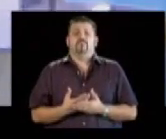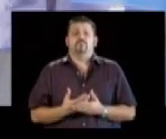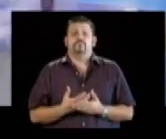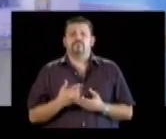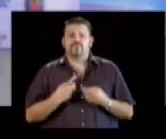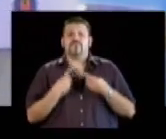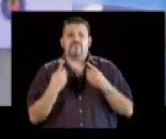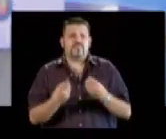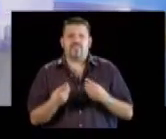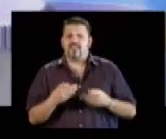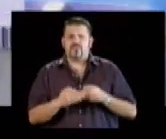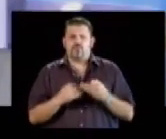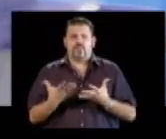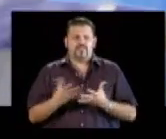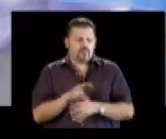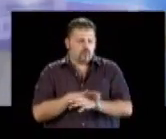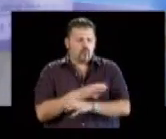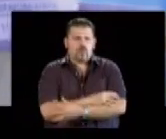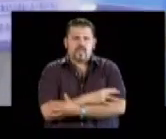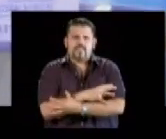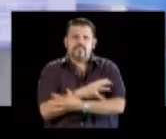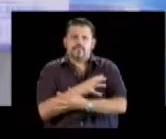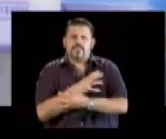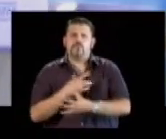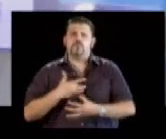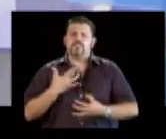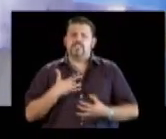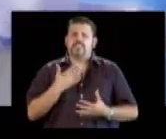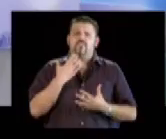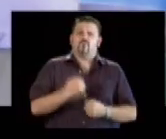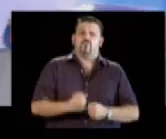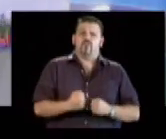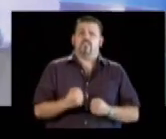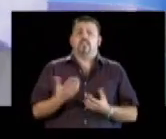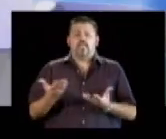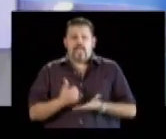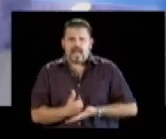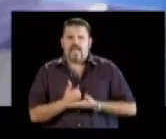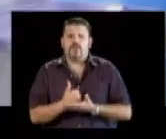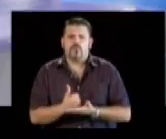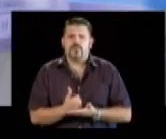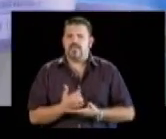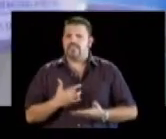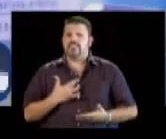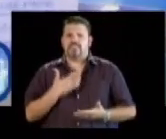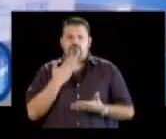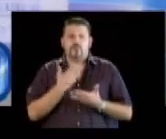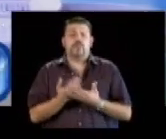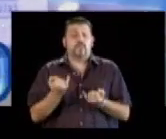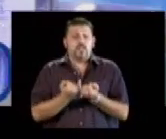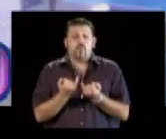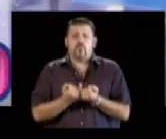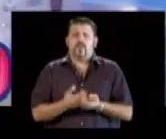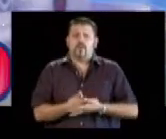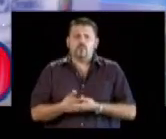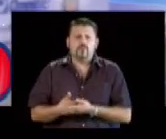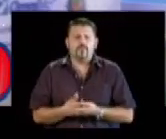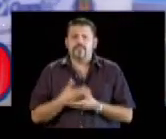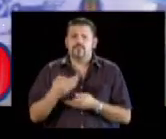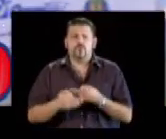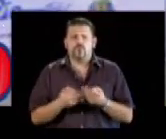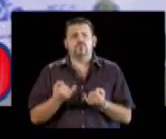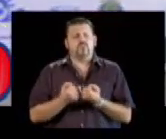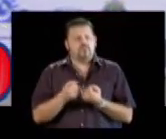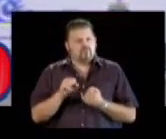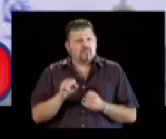que ayuda a que la hormona de crecimiento genere este proceso. También ayuda, como vimos, a la parte de bebés, también sin